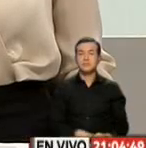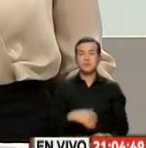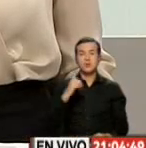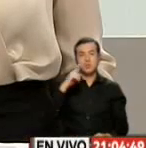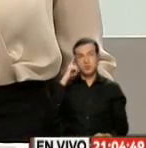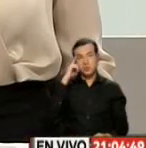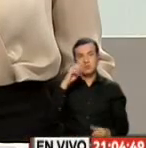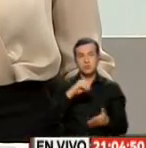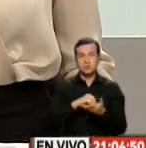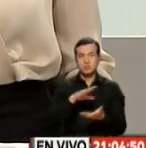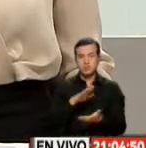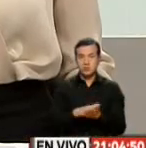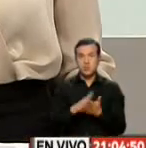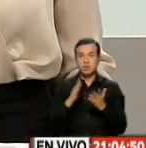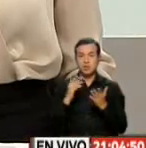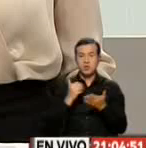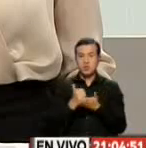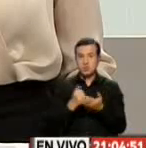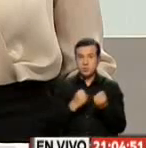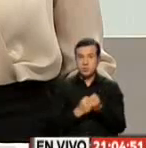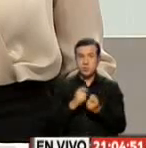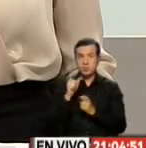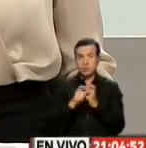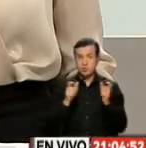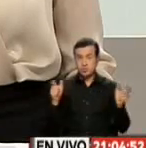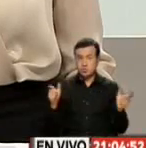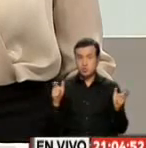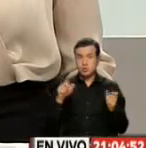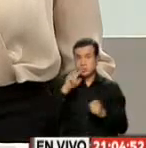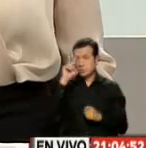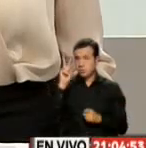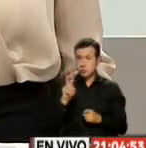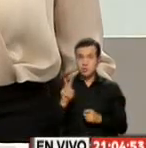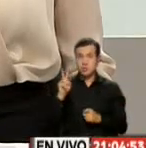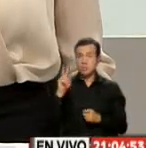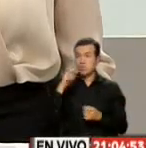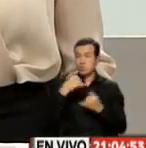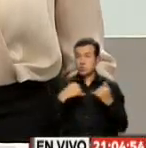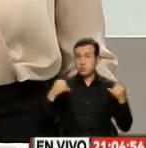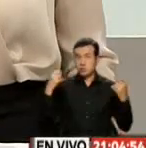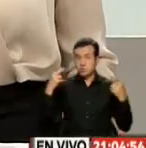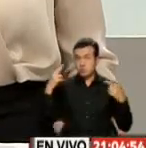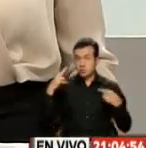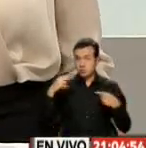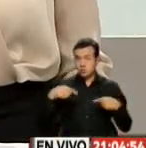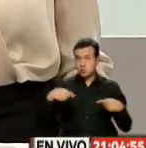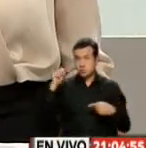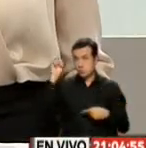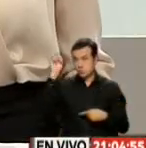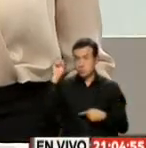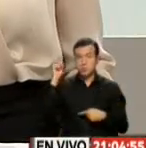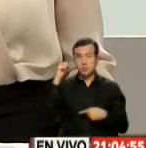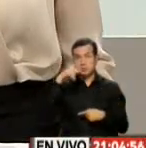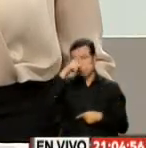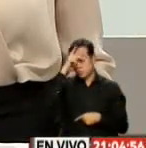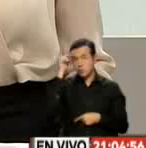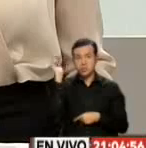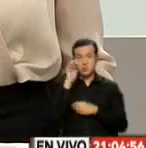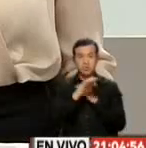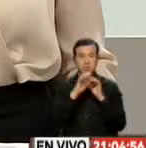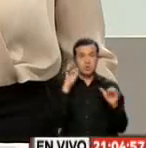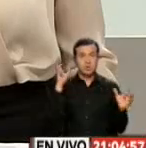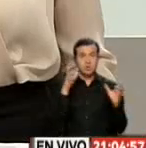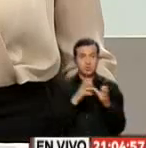gobierno implementó un corredor humanitario para el traslado de ciudadanos venezolanos desde la frontera norte hasta el límite con Perú, país